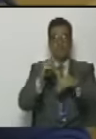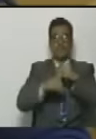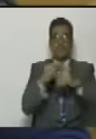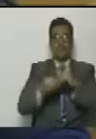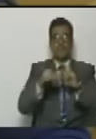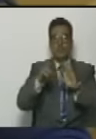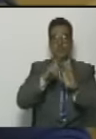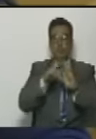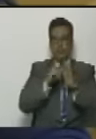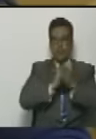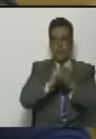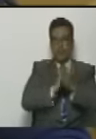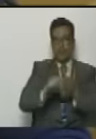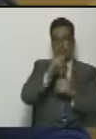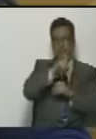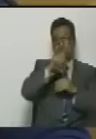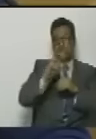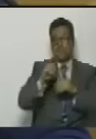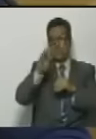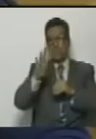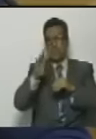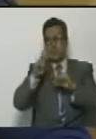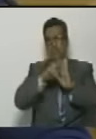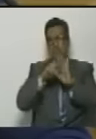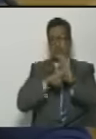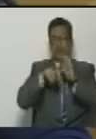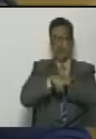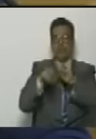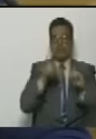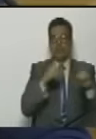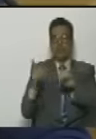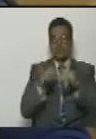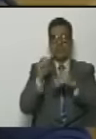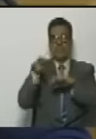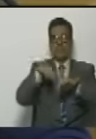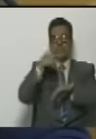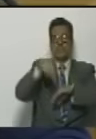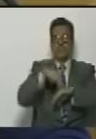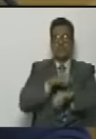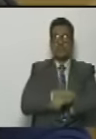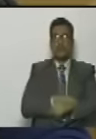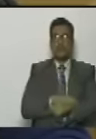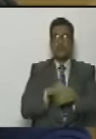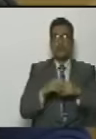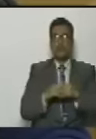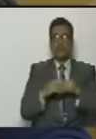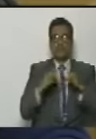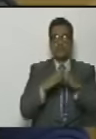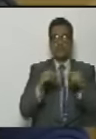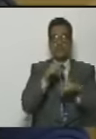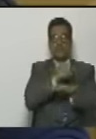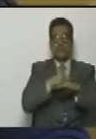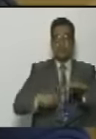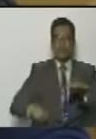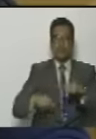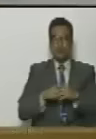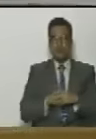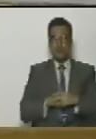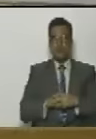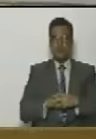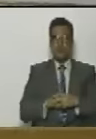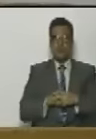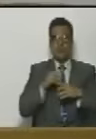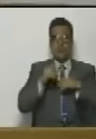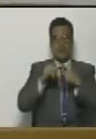con lo establecido en el artículo 104 del Reglamento Interior y de Debates de la Asamblea Nacional. Es todo, ciudadano presidente.